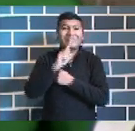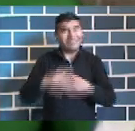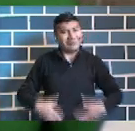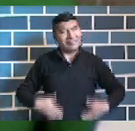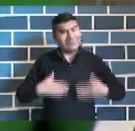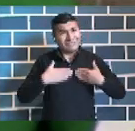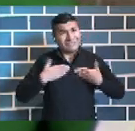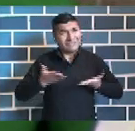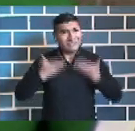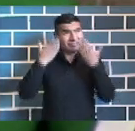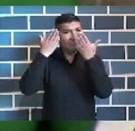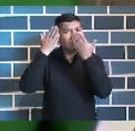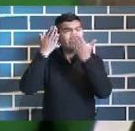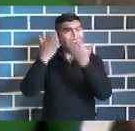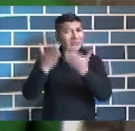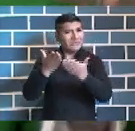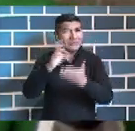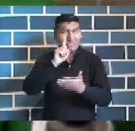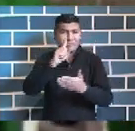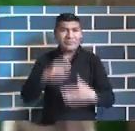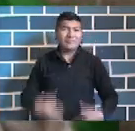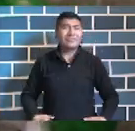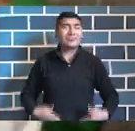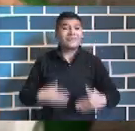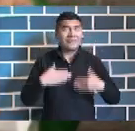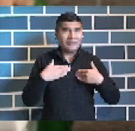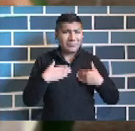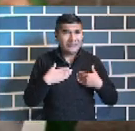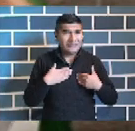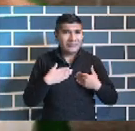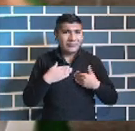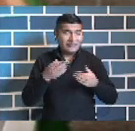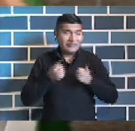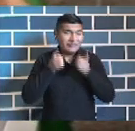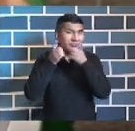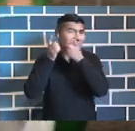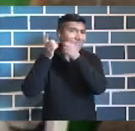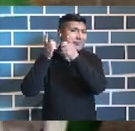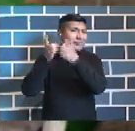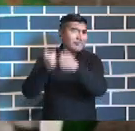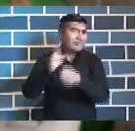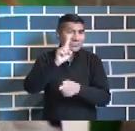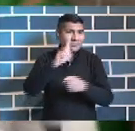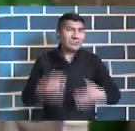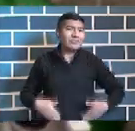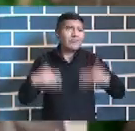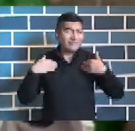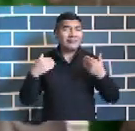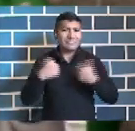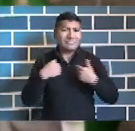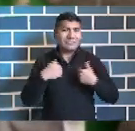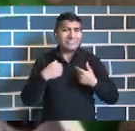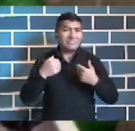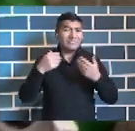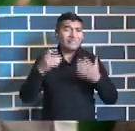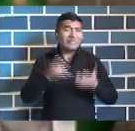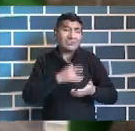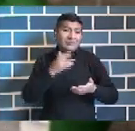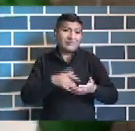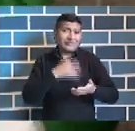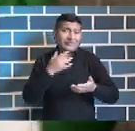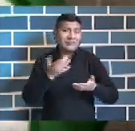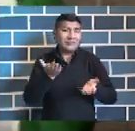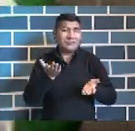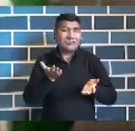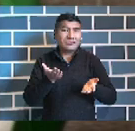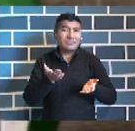en la entrega, una vida de donación, Una vida que tiene sentido tanto en